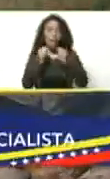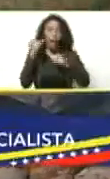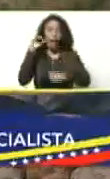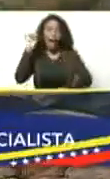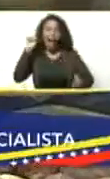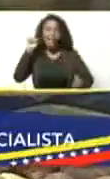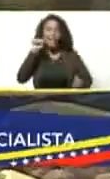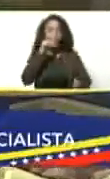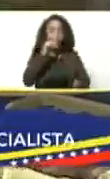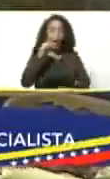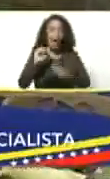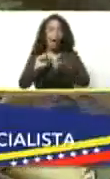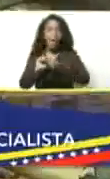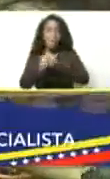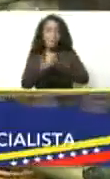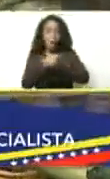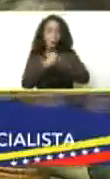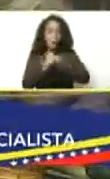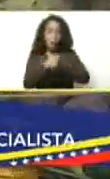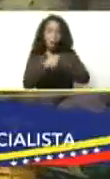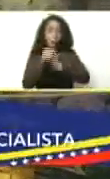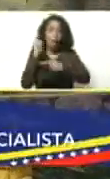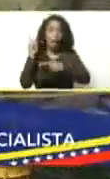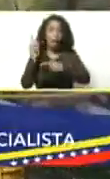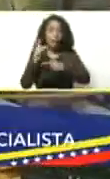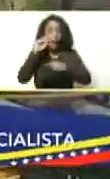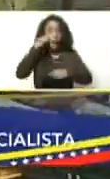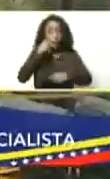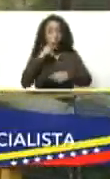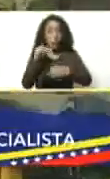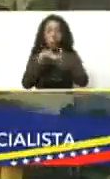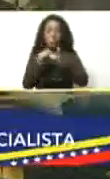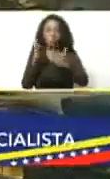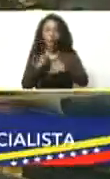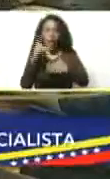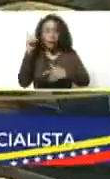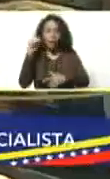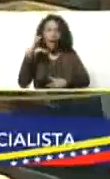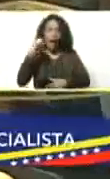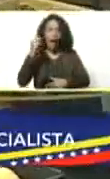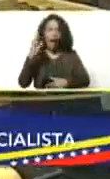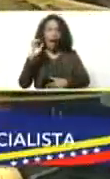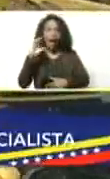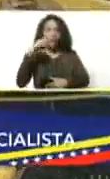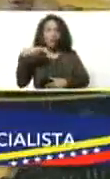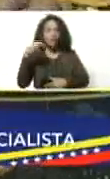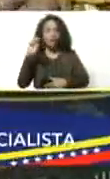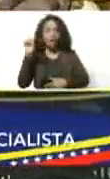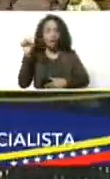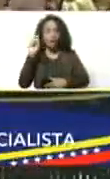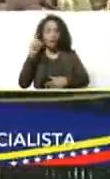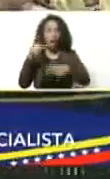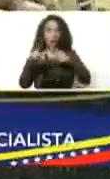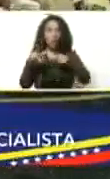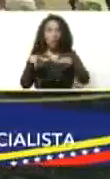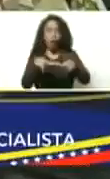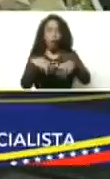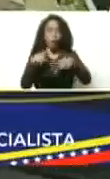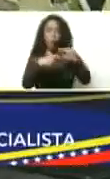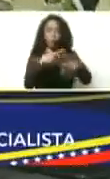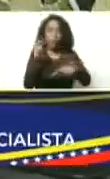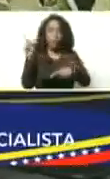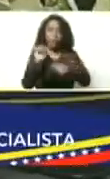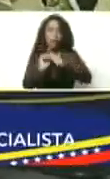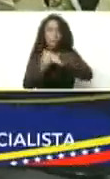y la papa. ¿Y esa cebolla dónde viene? La cebolla viene de Carache. De Carache. Sí, allá son zonas productoras. La papa viene de